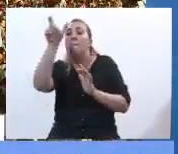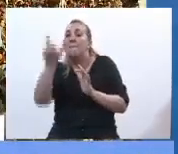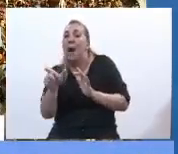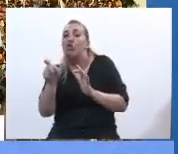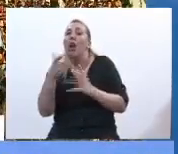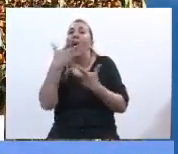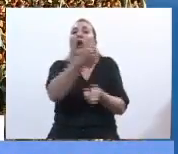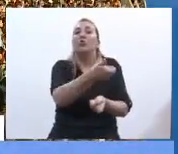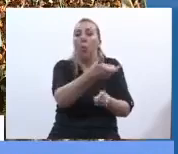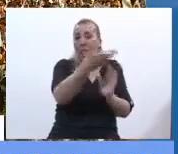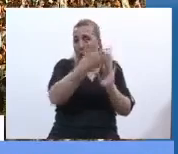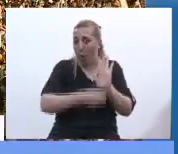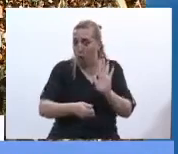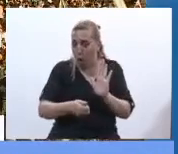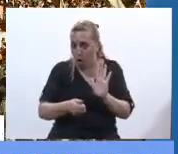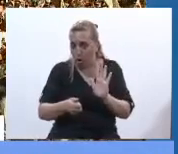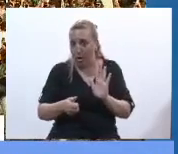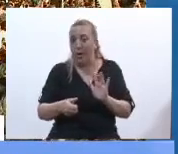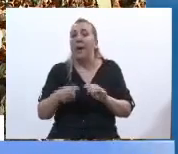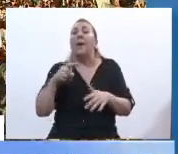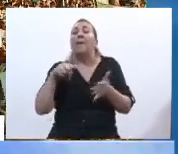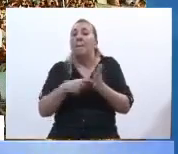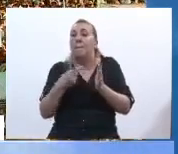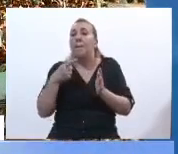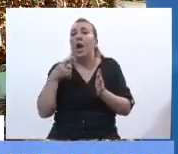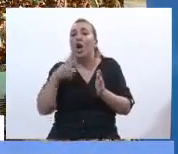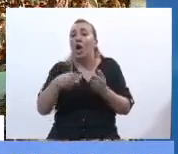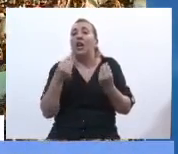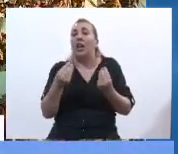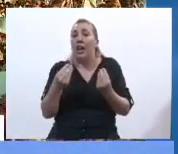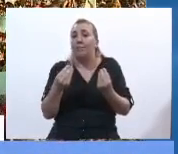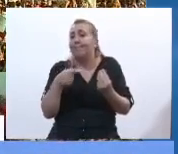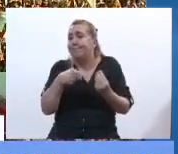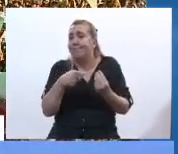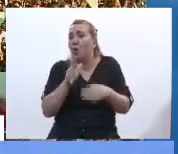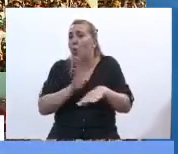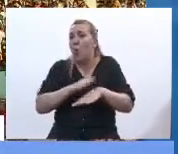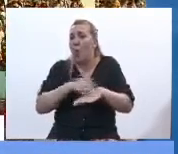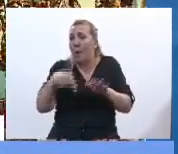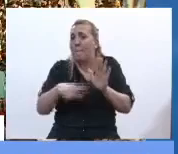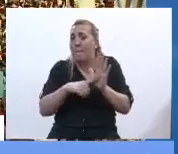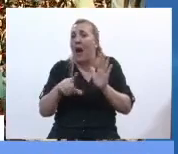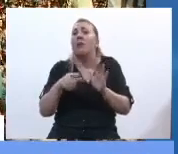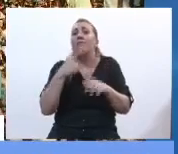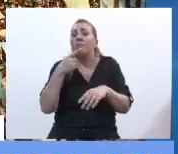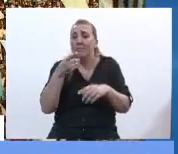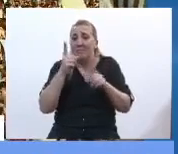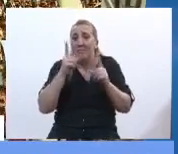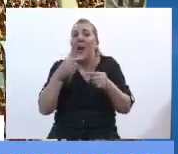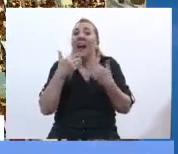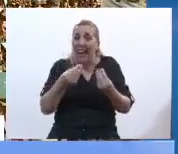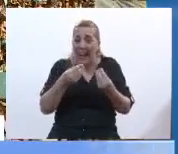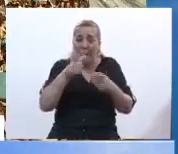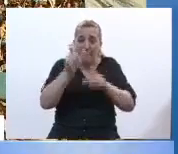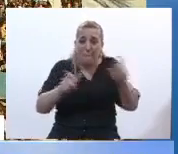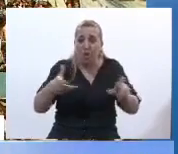practicar. Pero esto impidió que miles de mujeres todos los años se practicaran abortos